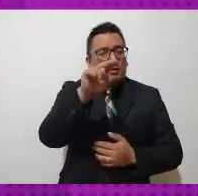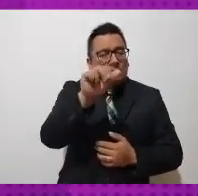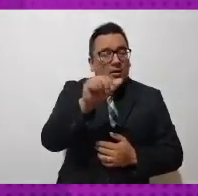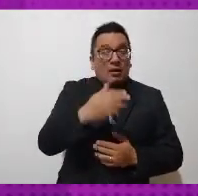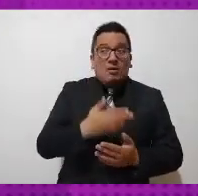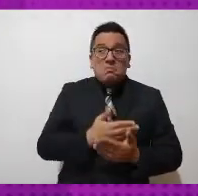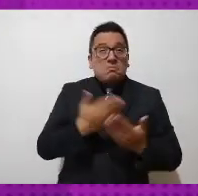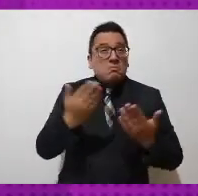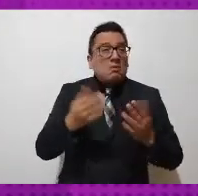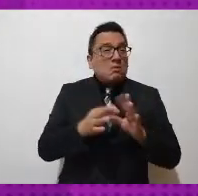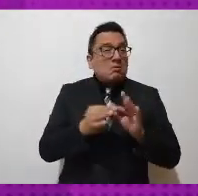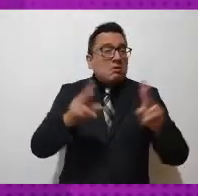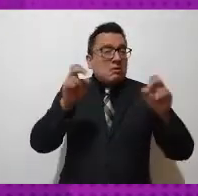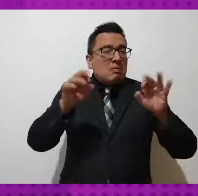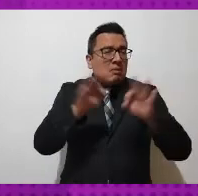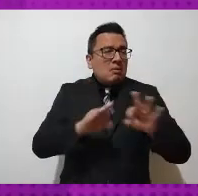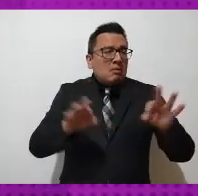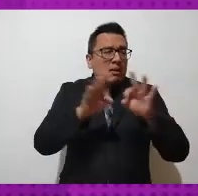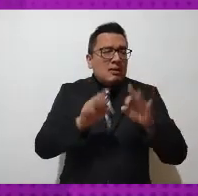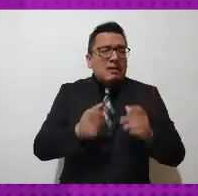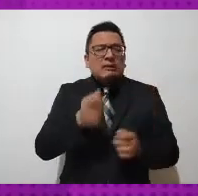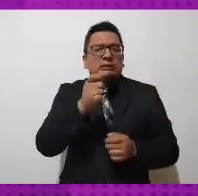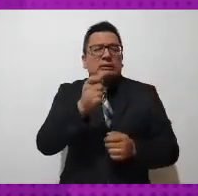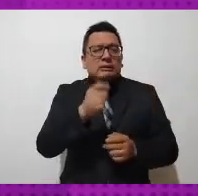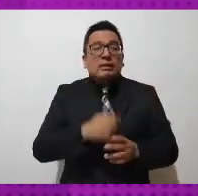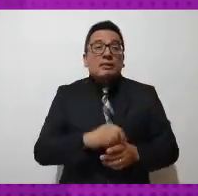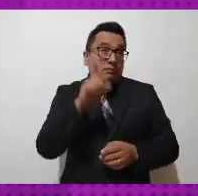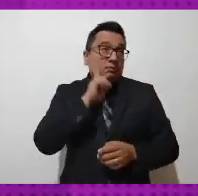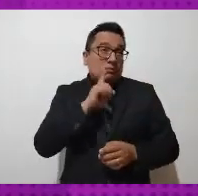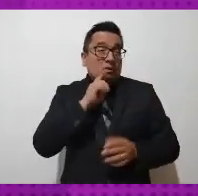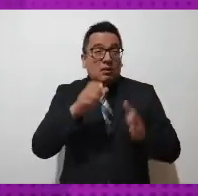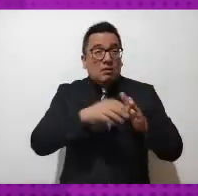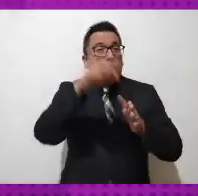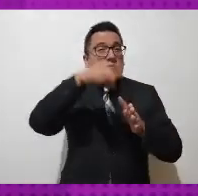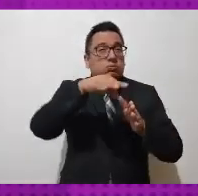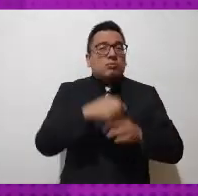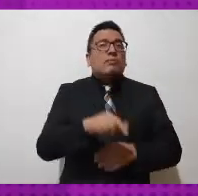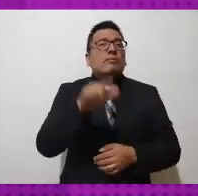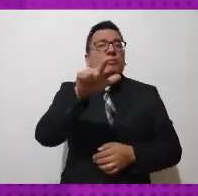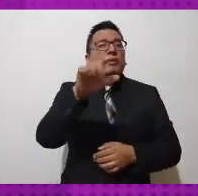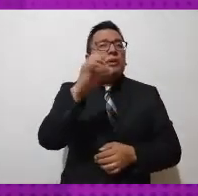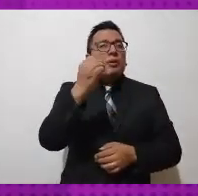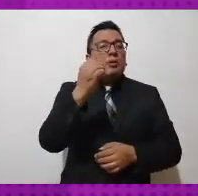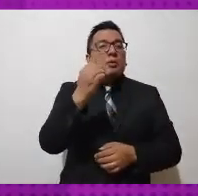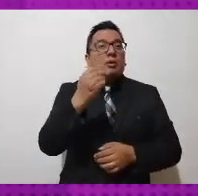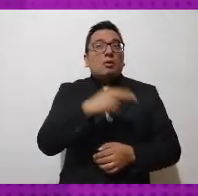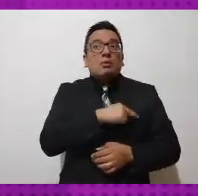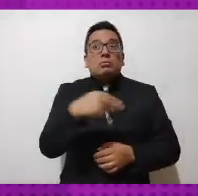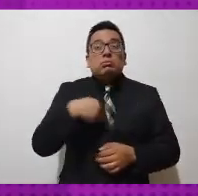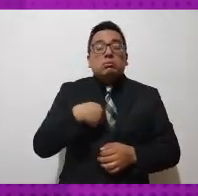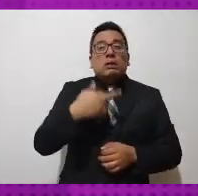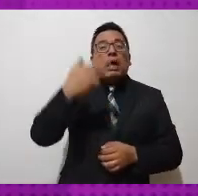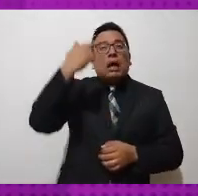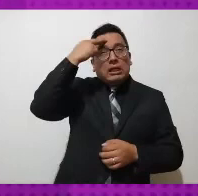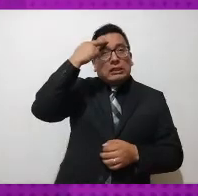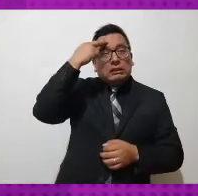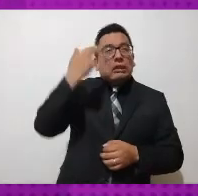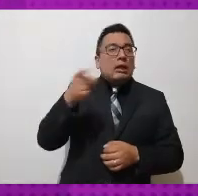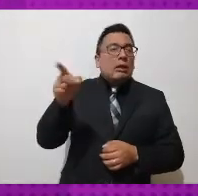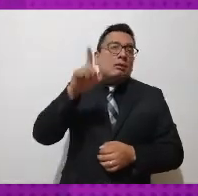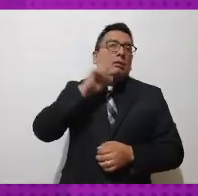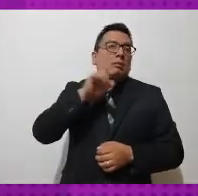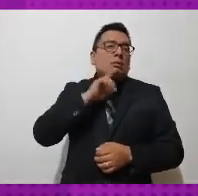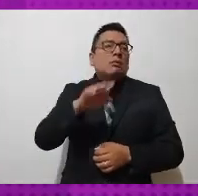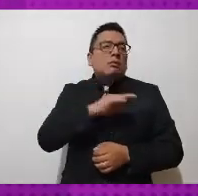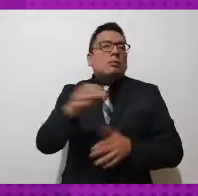un tema de gran relevancia, las mujeres y el voto, 17 de octubre, aniversario del sufragio femenino en México. Y